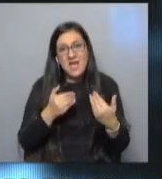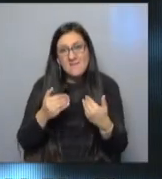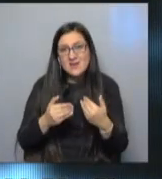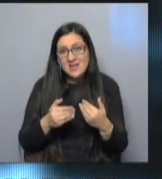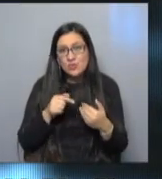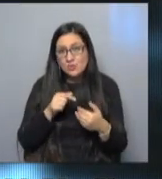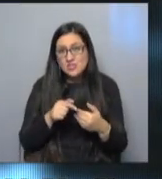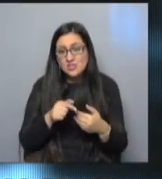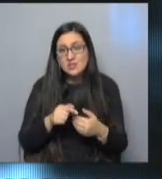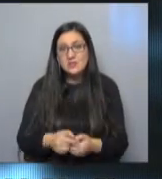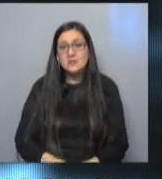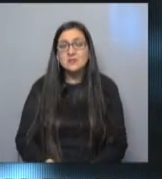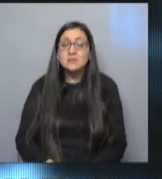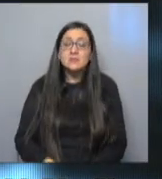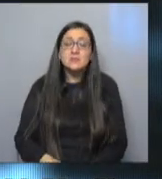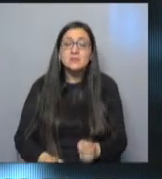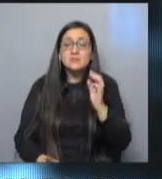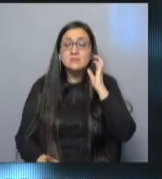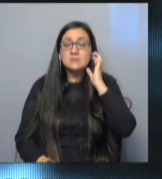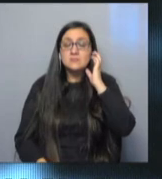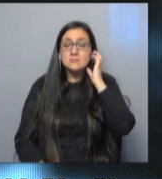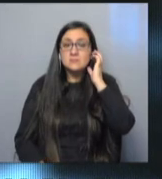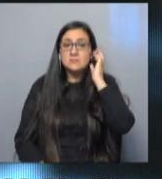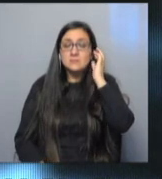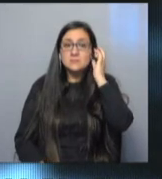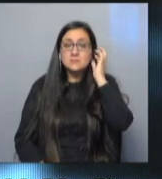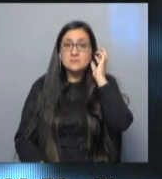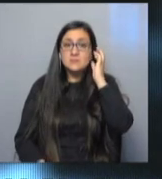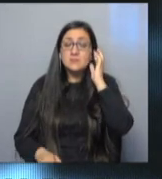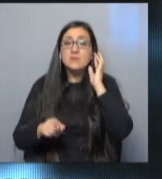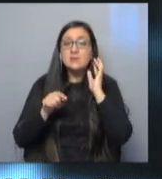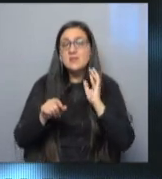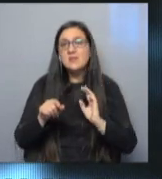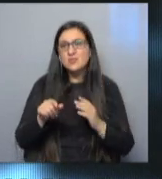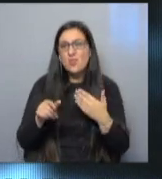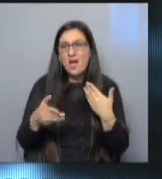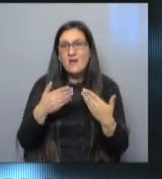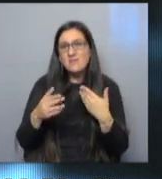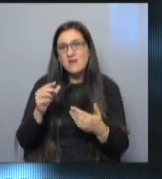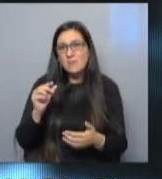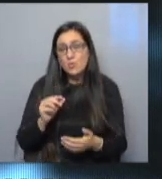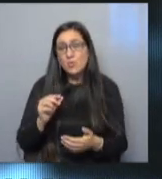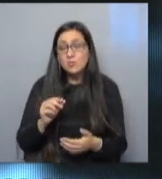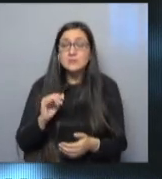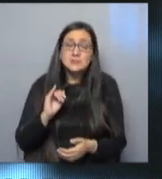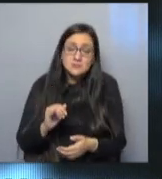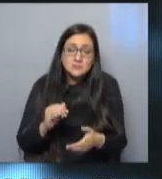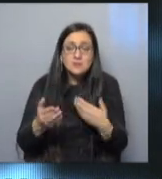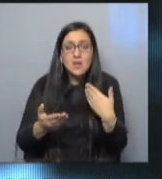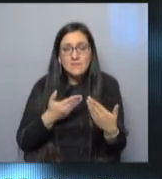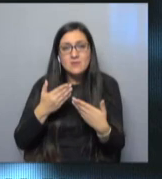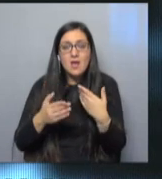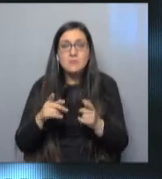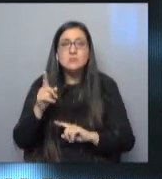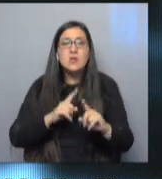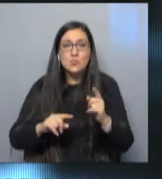ella ya no esté de eso hablaba poco digamos y lo hemos comentado en varias